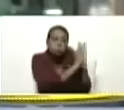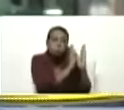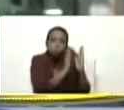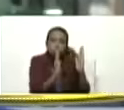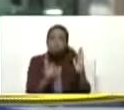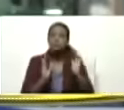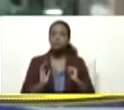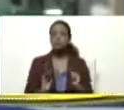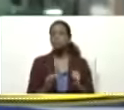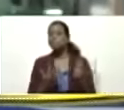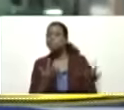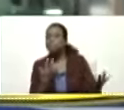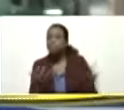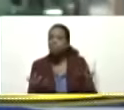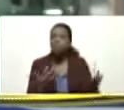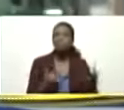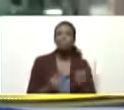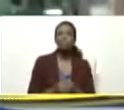producto